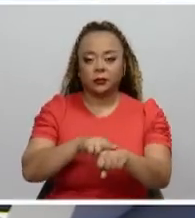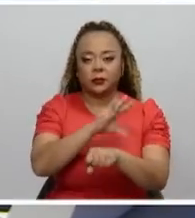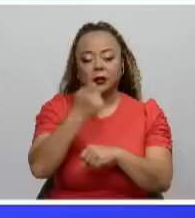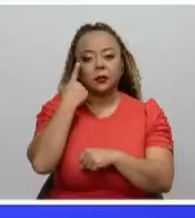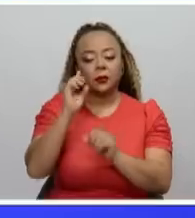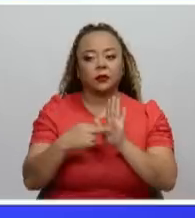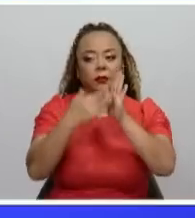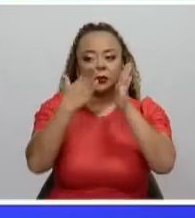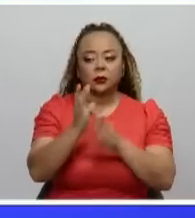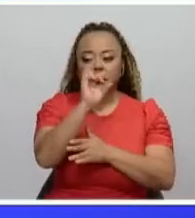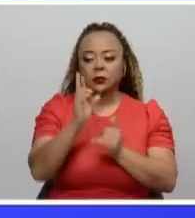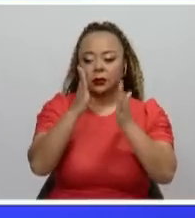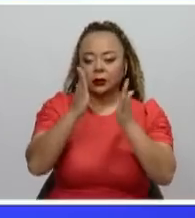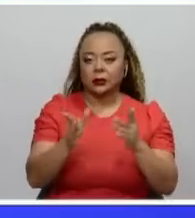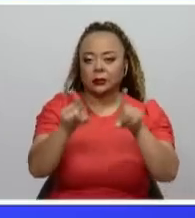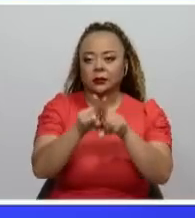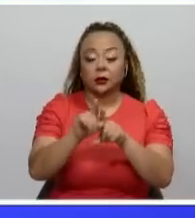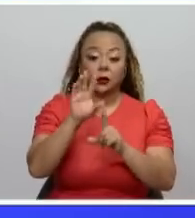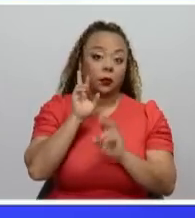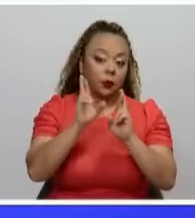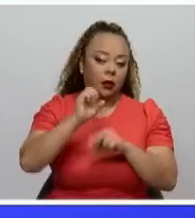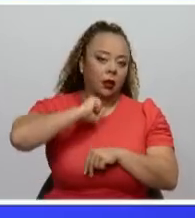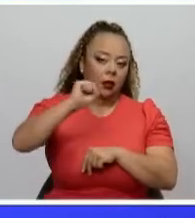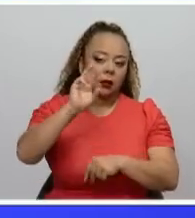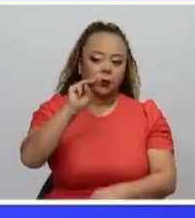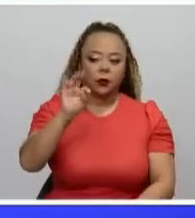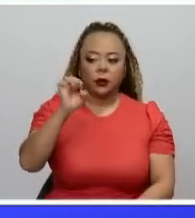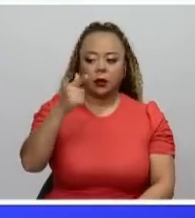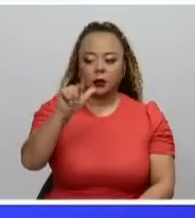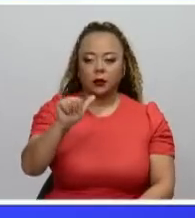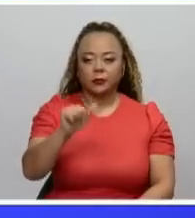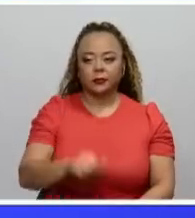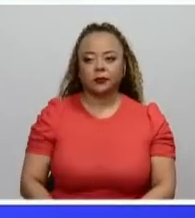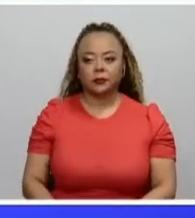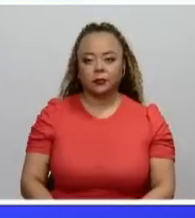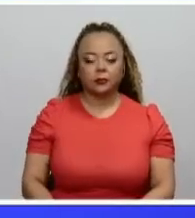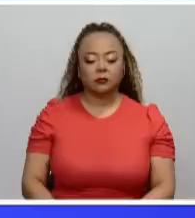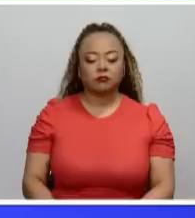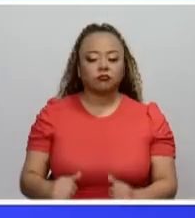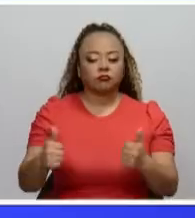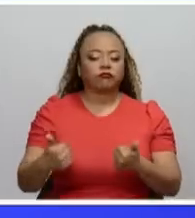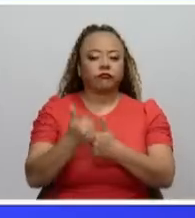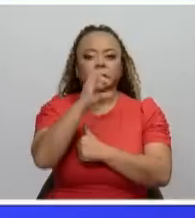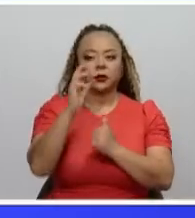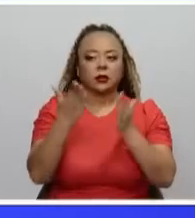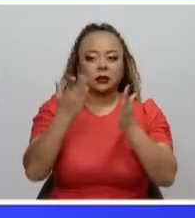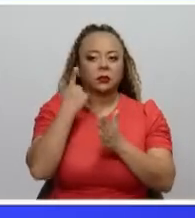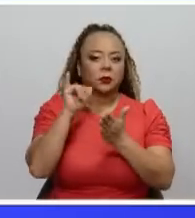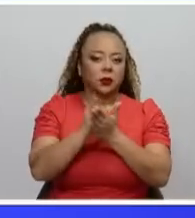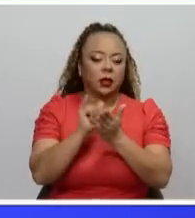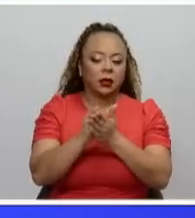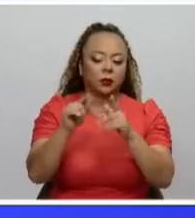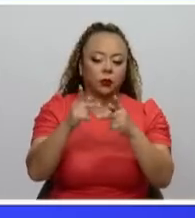por la representación costarricense también Ojalá le ganen a Motagua y quede primero para que no se enfrente en ticos porque ahí también hay puestos de